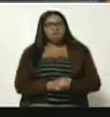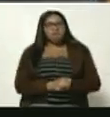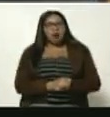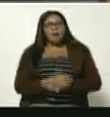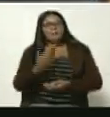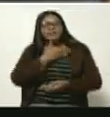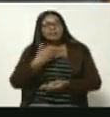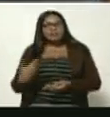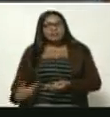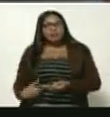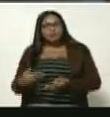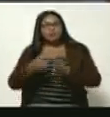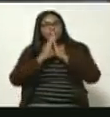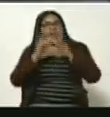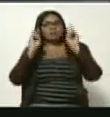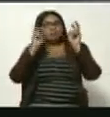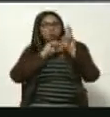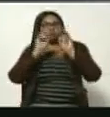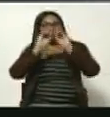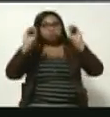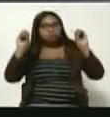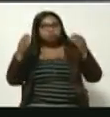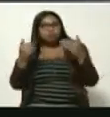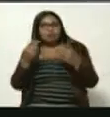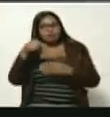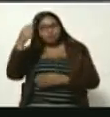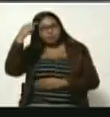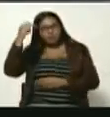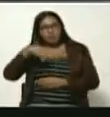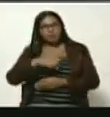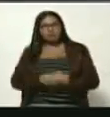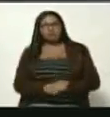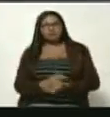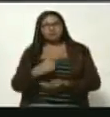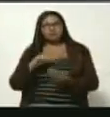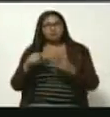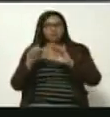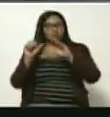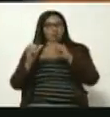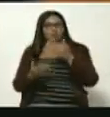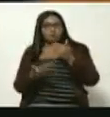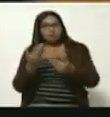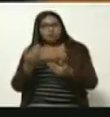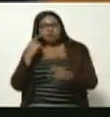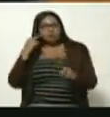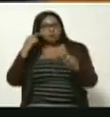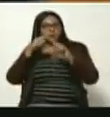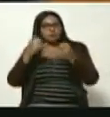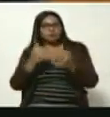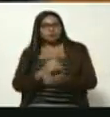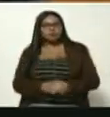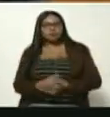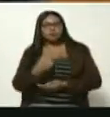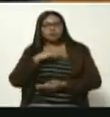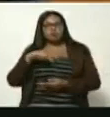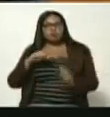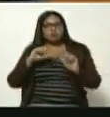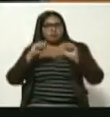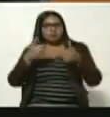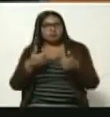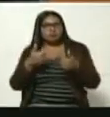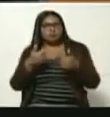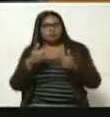presidente, el tema que nos convoca el día de hoy es fundamental. Ciertamente hemos iniciado nuestro